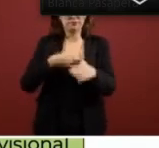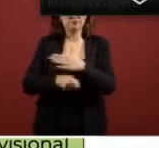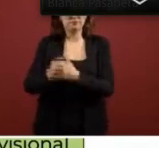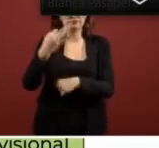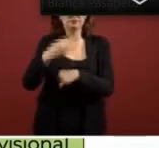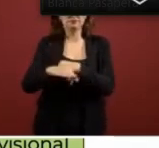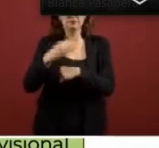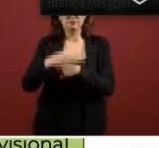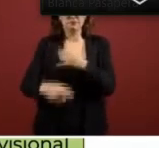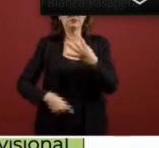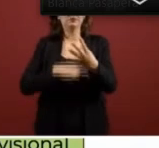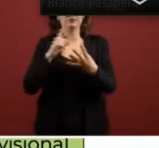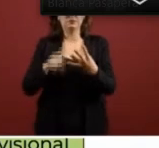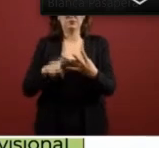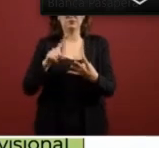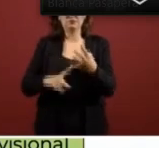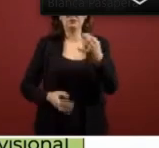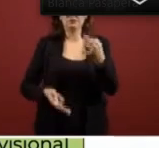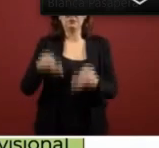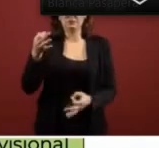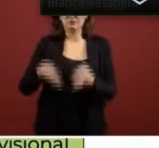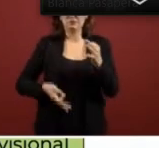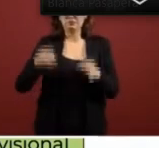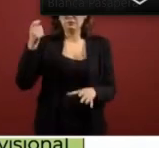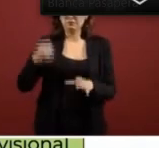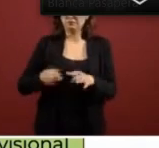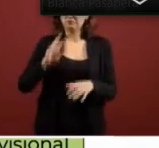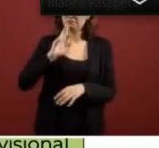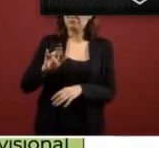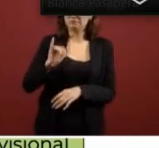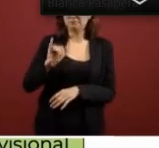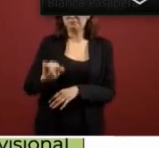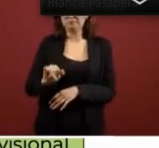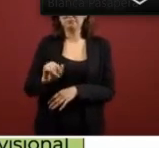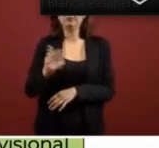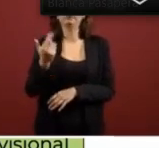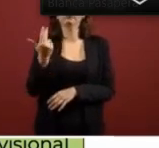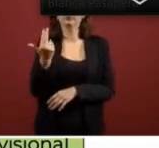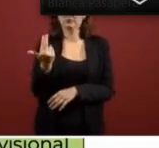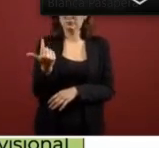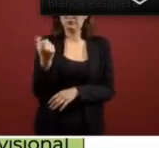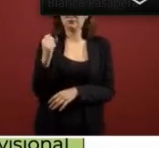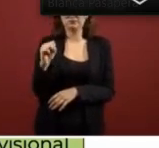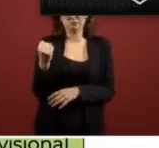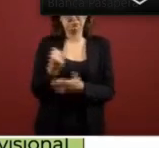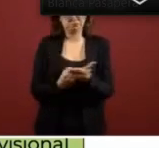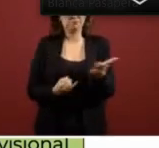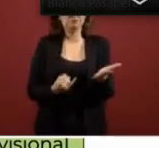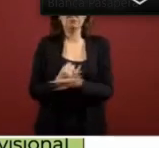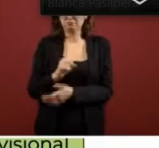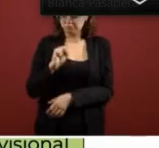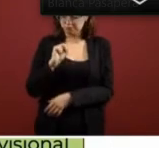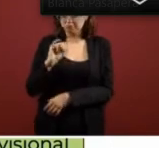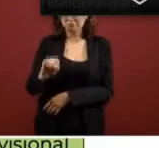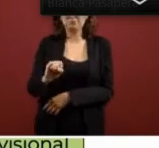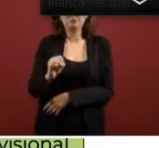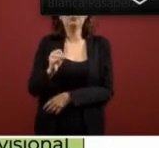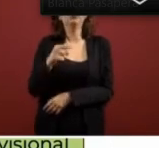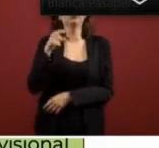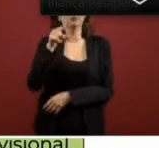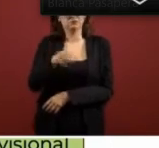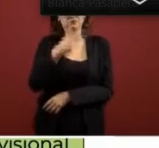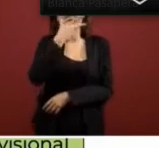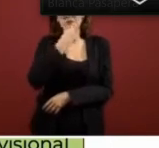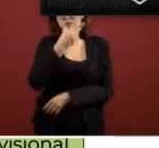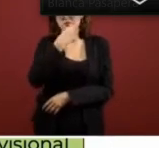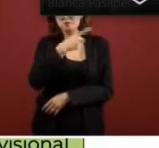resuelve sobre esa petición. Esta se resuelve el 25 también y se emite la orden de detención provisional